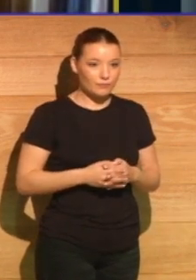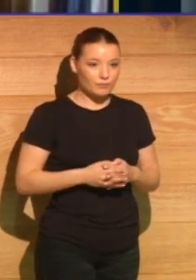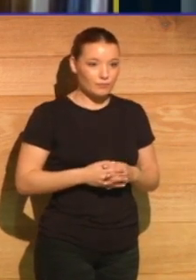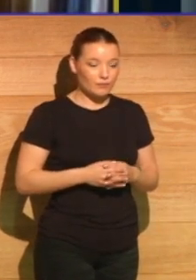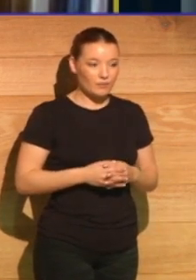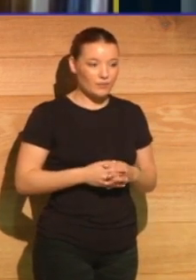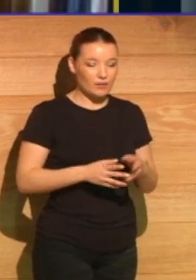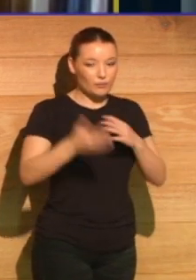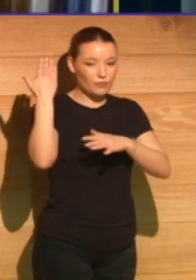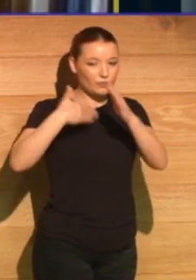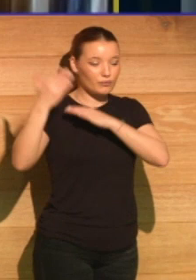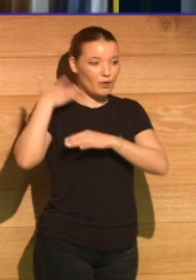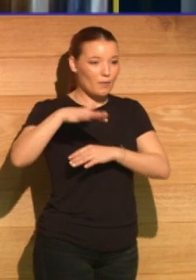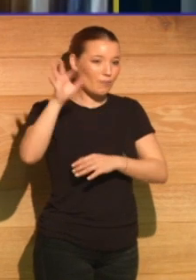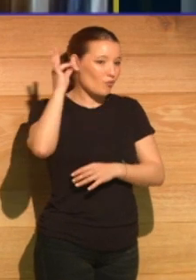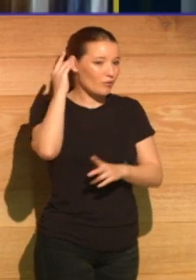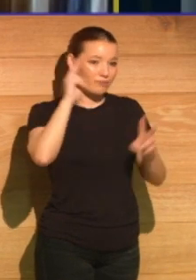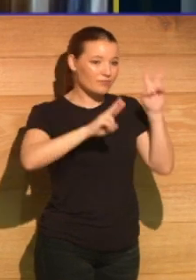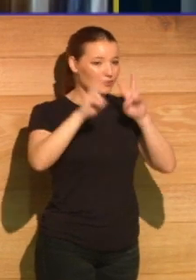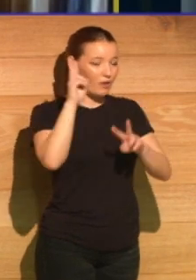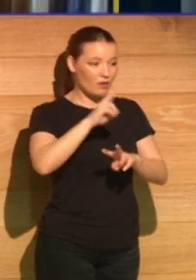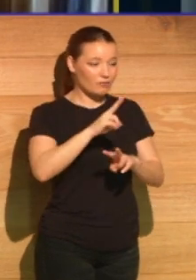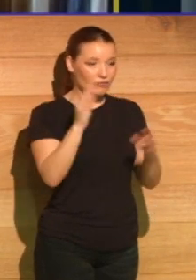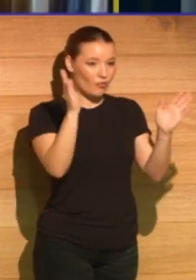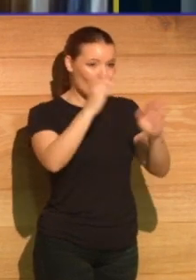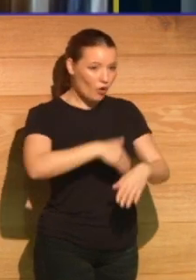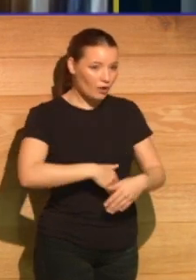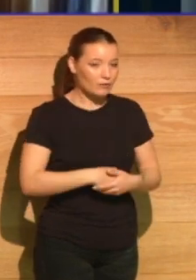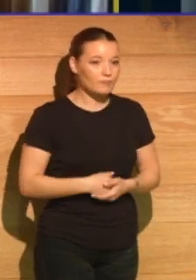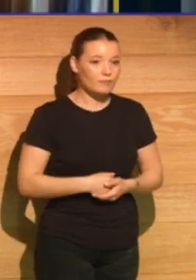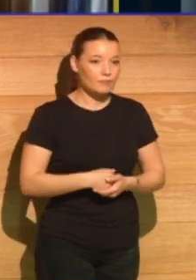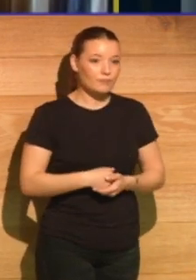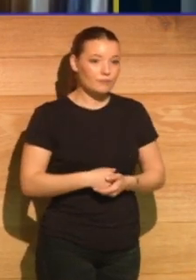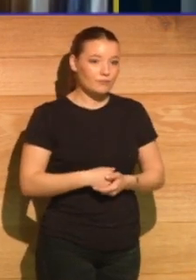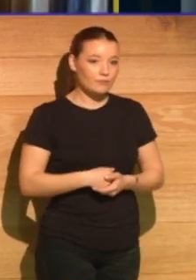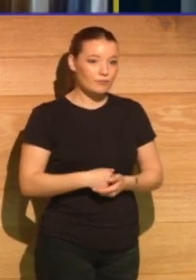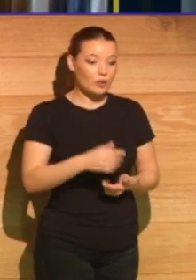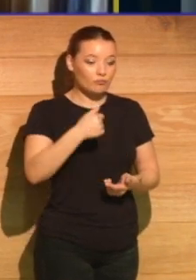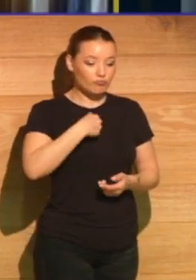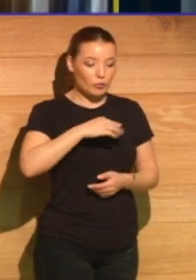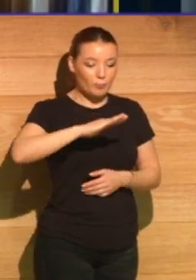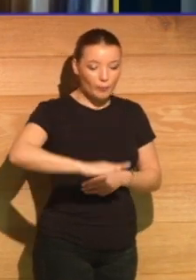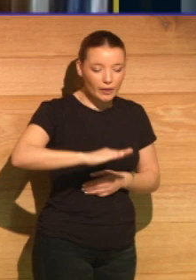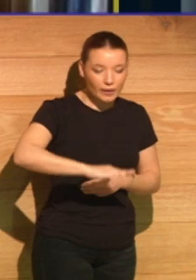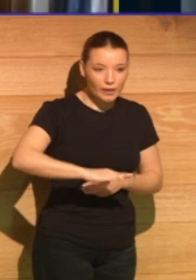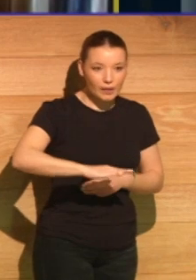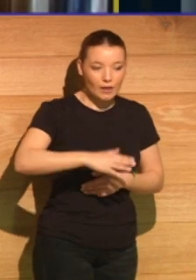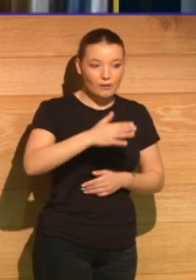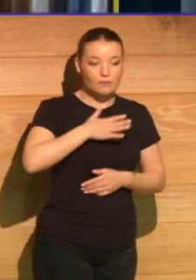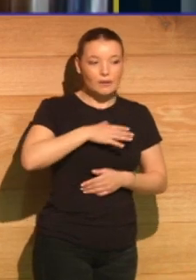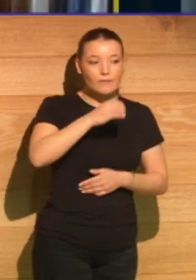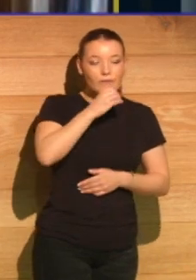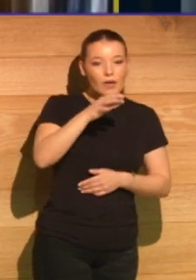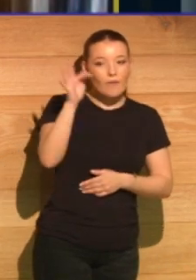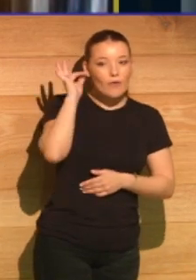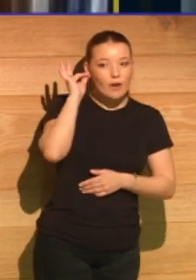las mujeres, a estas grandes referentes. Yo hice la carrera, o sea, me acuerdo que de pequeña, ¿no? Mi abuela fue la primera que me compró